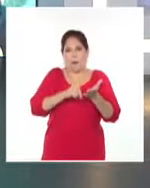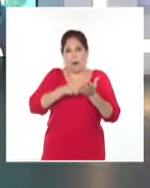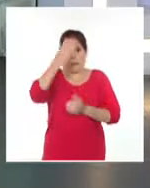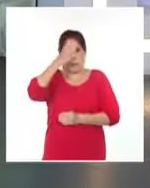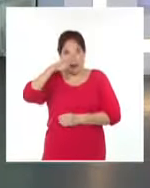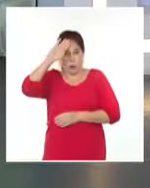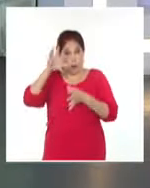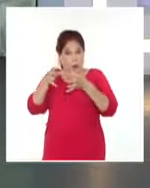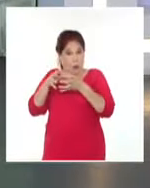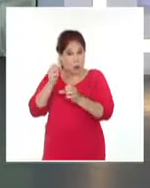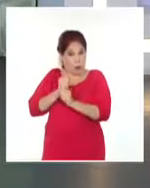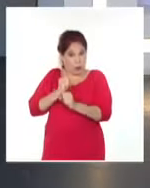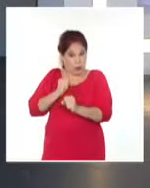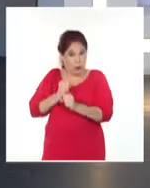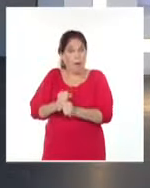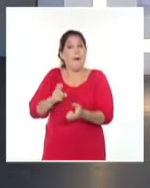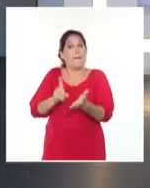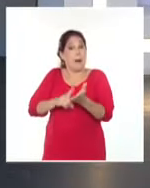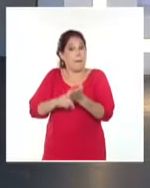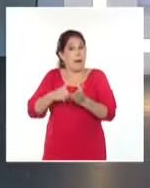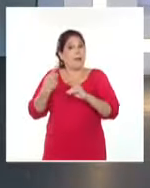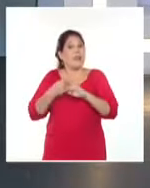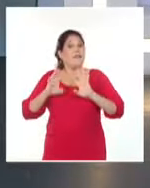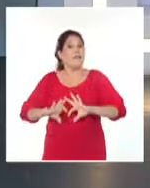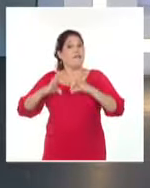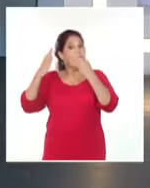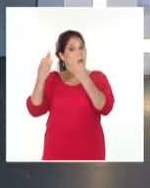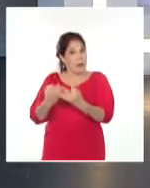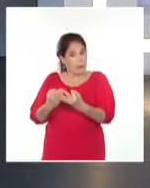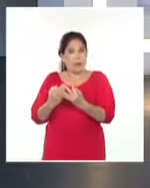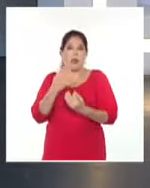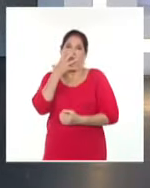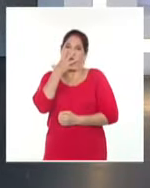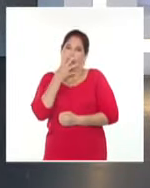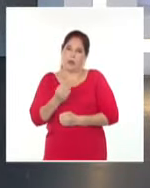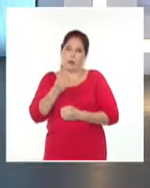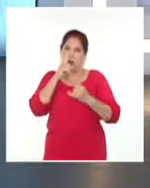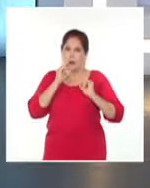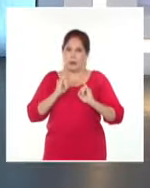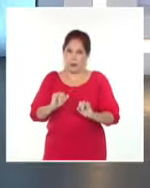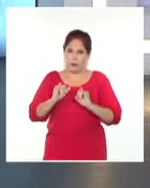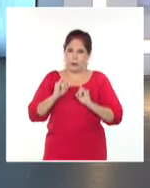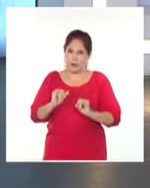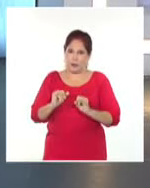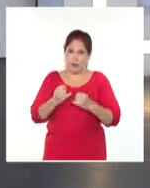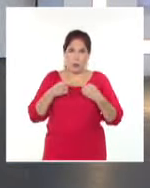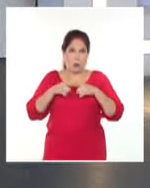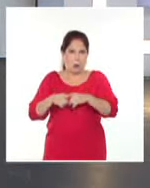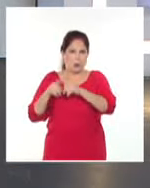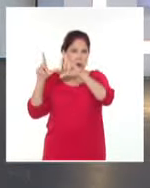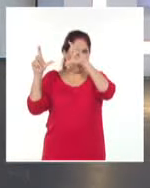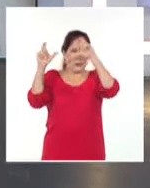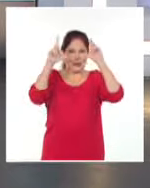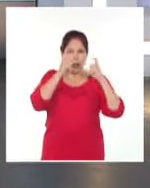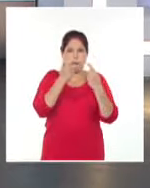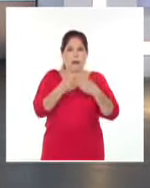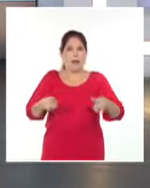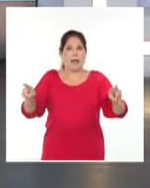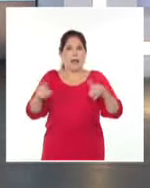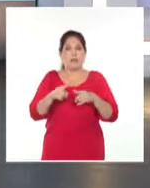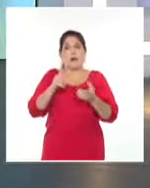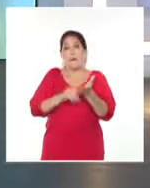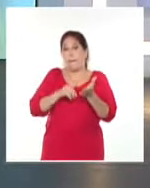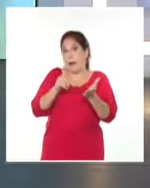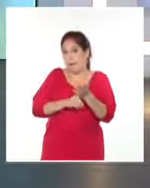equipo de trabajo, a esos padres y sus familias que prefieren nuestra sintonía. Acompaña a las instantáneas el tema canción de un papá